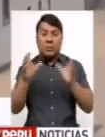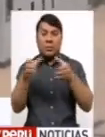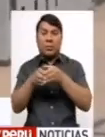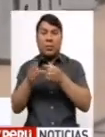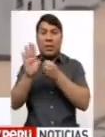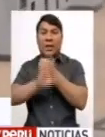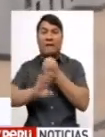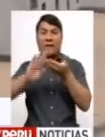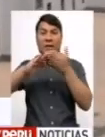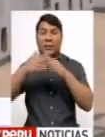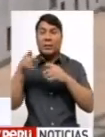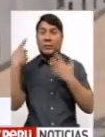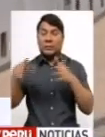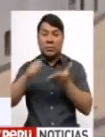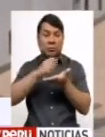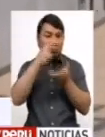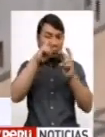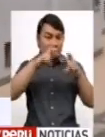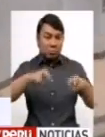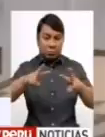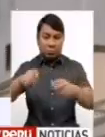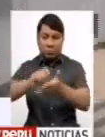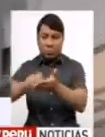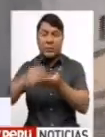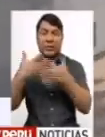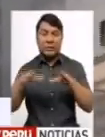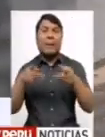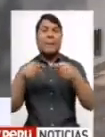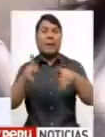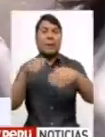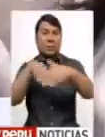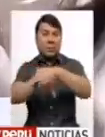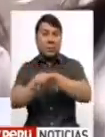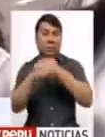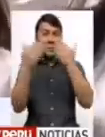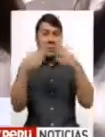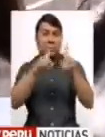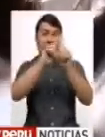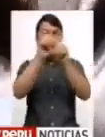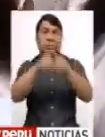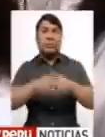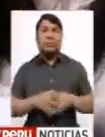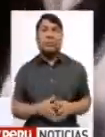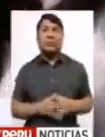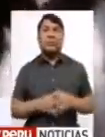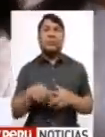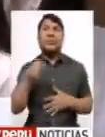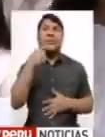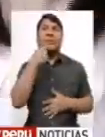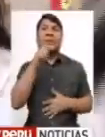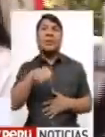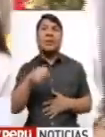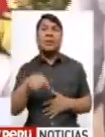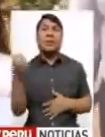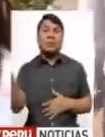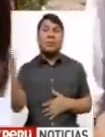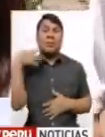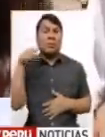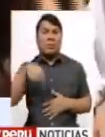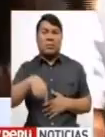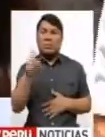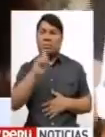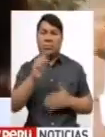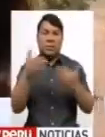había levantado las observaciones en los 115 locales. Ha dicho que definitivamente que no van a abrir la Comar hoy día y que están viendo